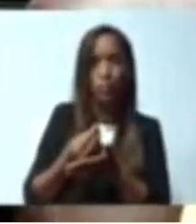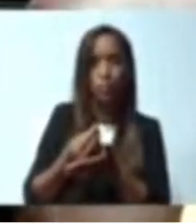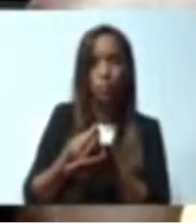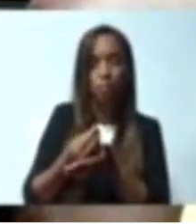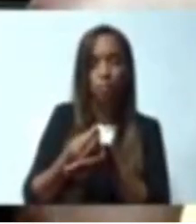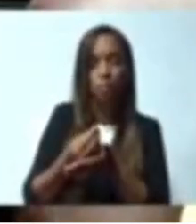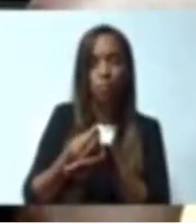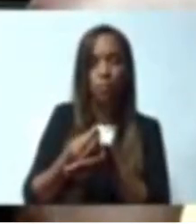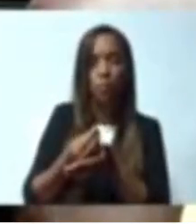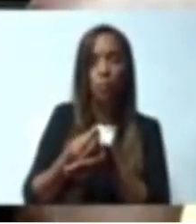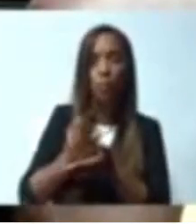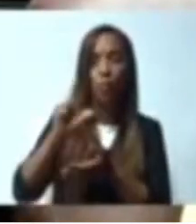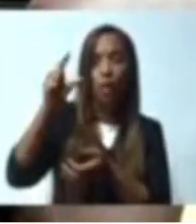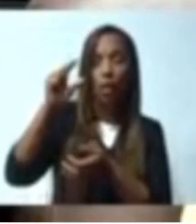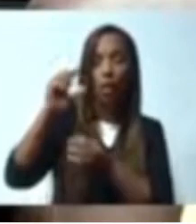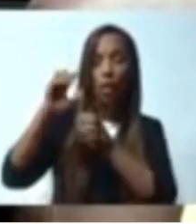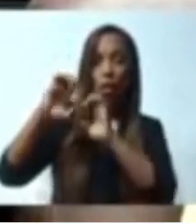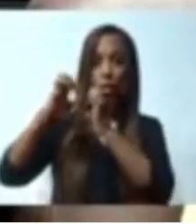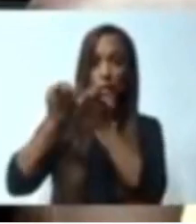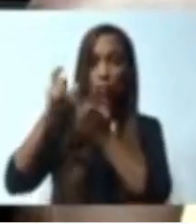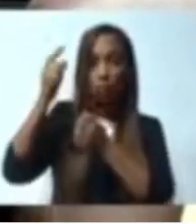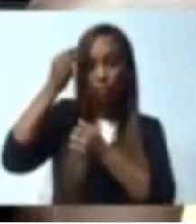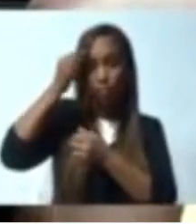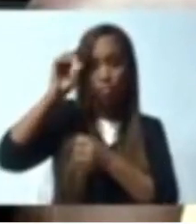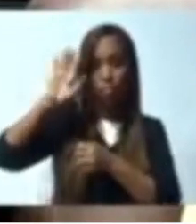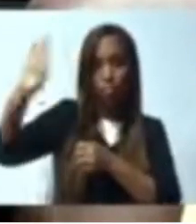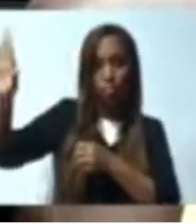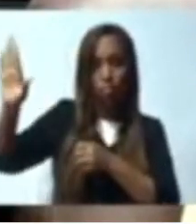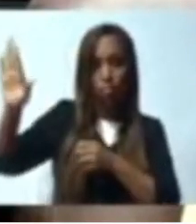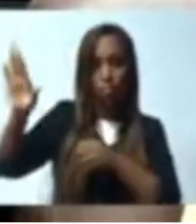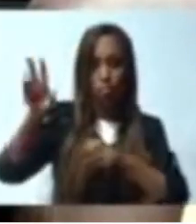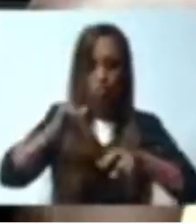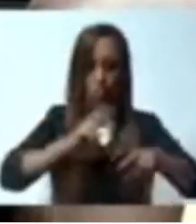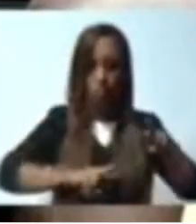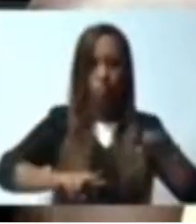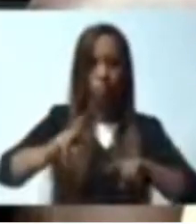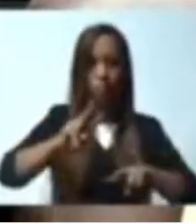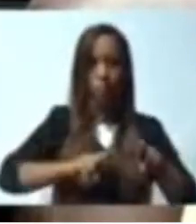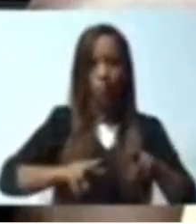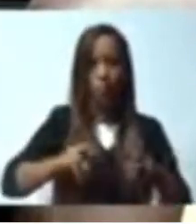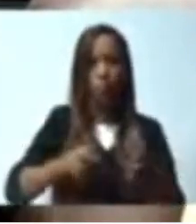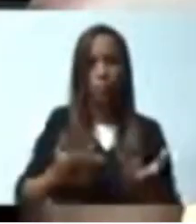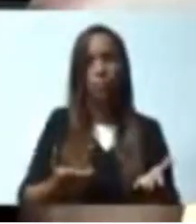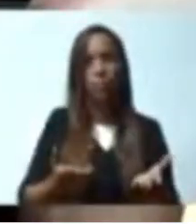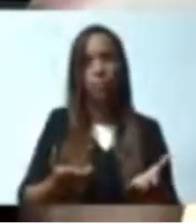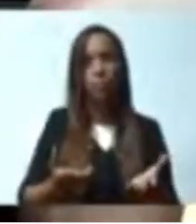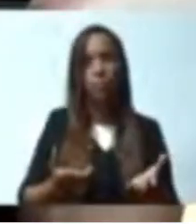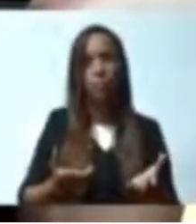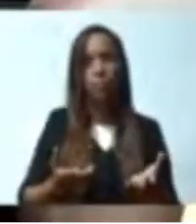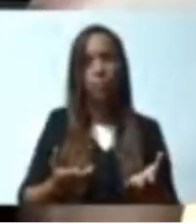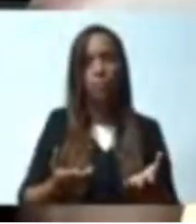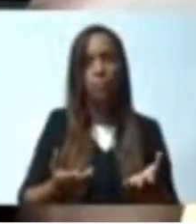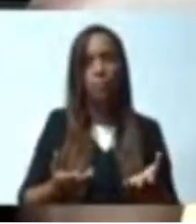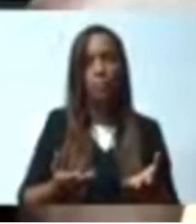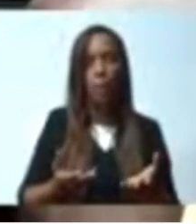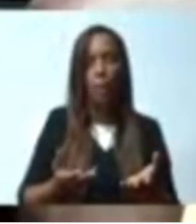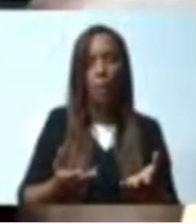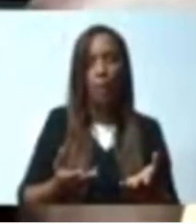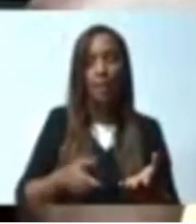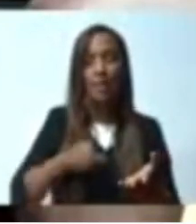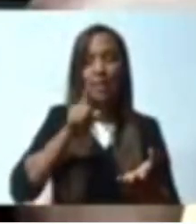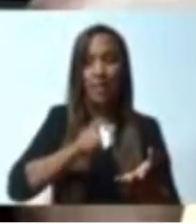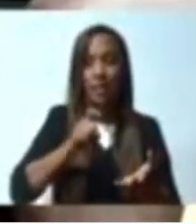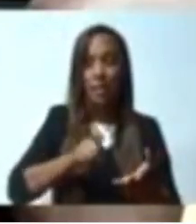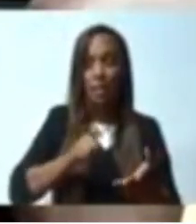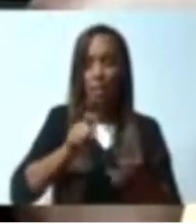La sesión comenzó como a las 11 y desde que yo supe que el proyecto se iba a conocer hoy, estamos desde ese momento leyendo y estudiando y revisando.